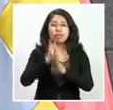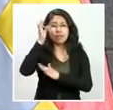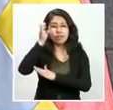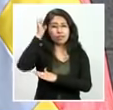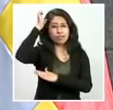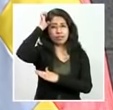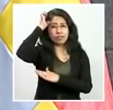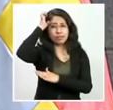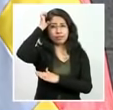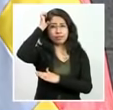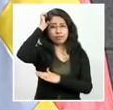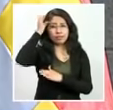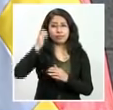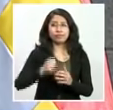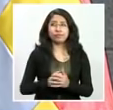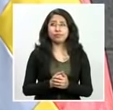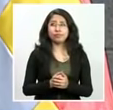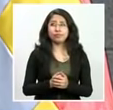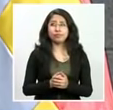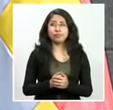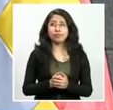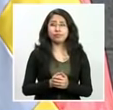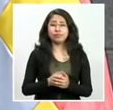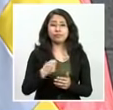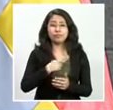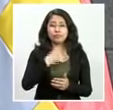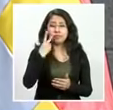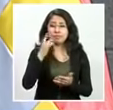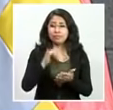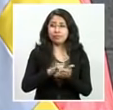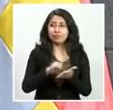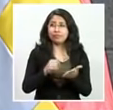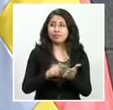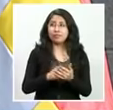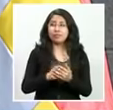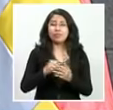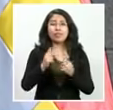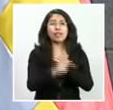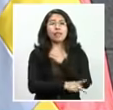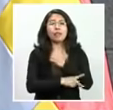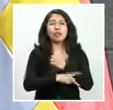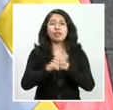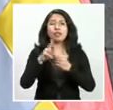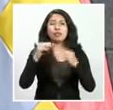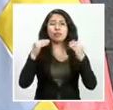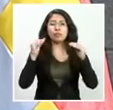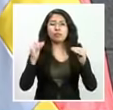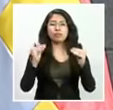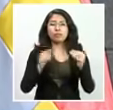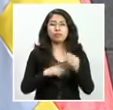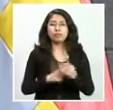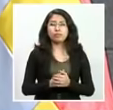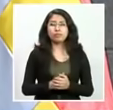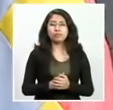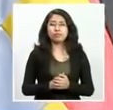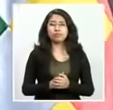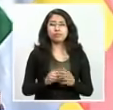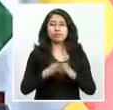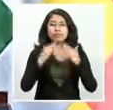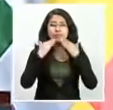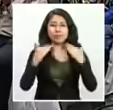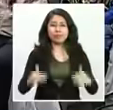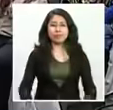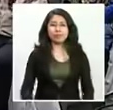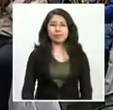Estado. Él nos dijo una vez, lo acuñó Héctor luego: la patria no se vende, se defiende. Muchas gracias.